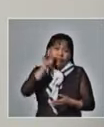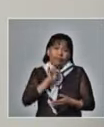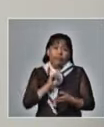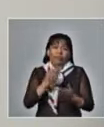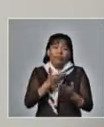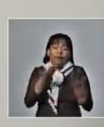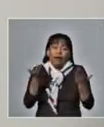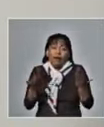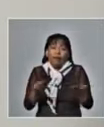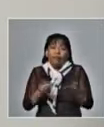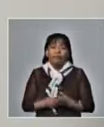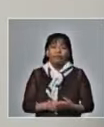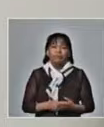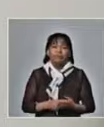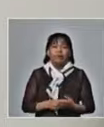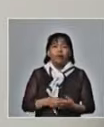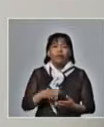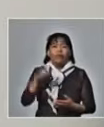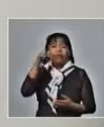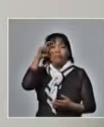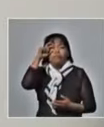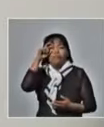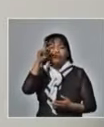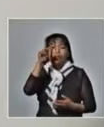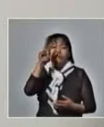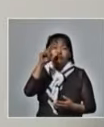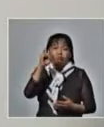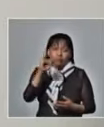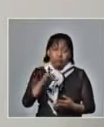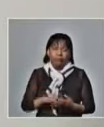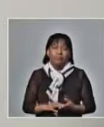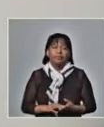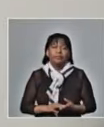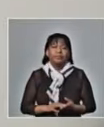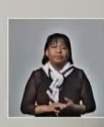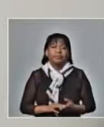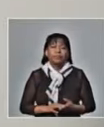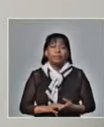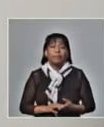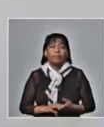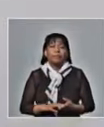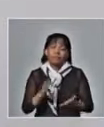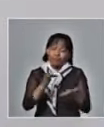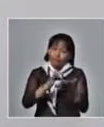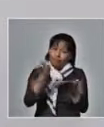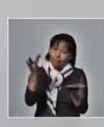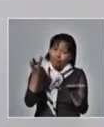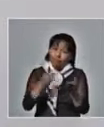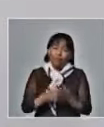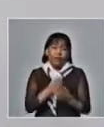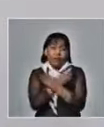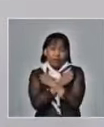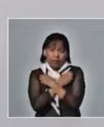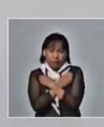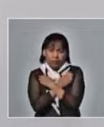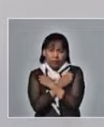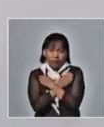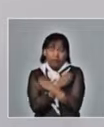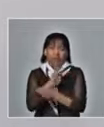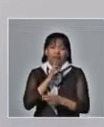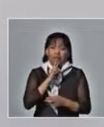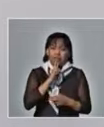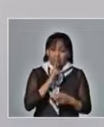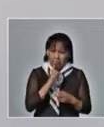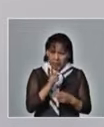al candidato Enrique Doher del Partido Revolucionario Institucional. Adelante. Gracias. La educación es la mejor